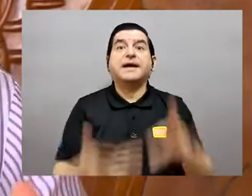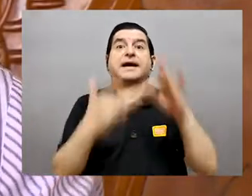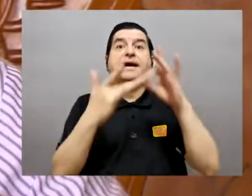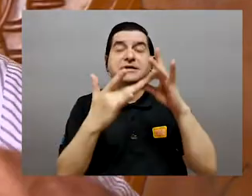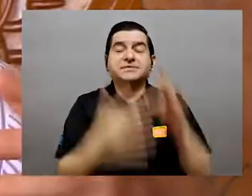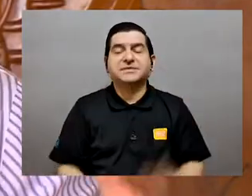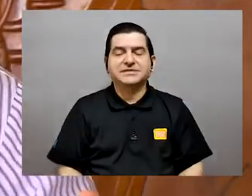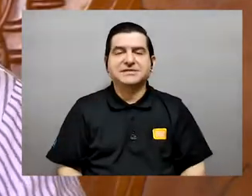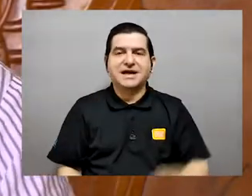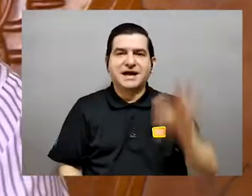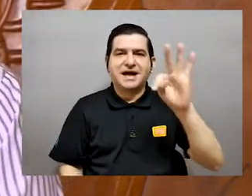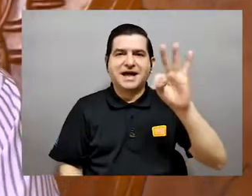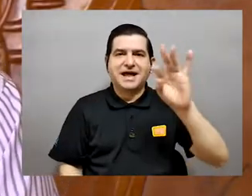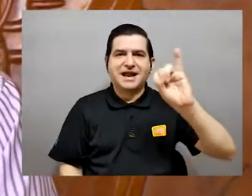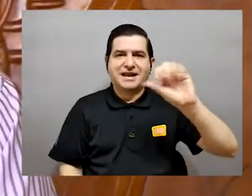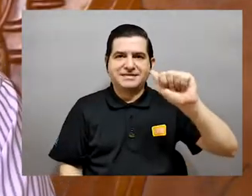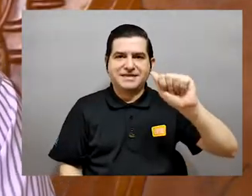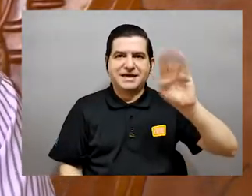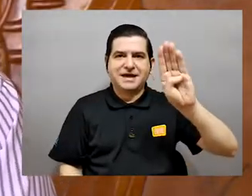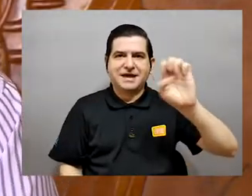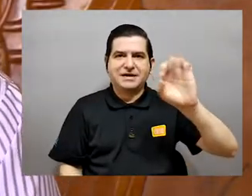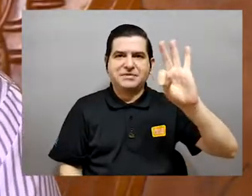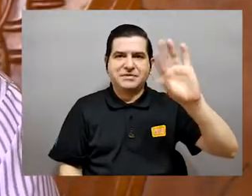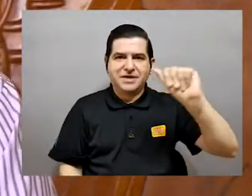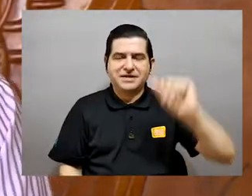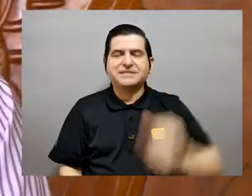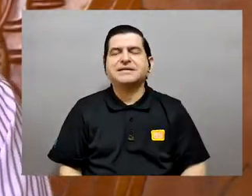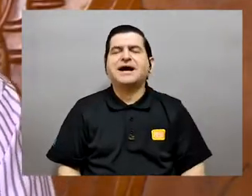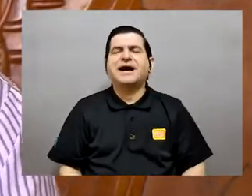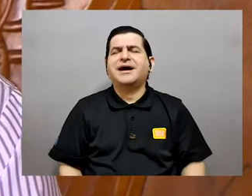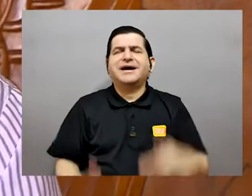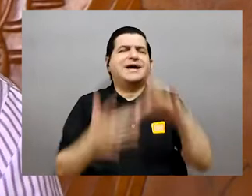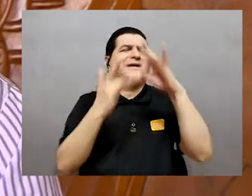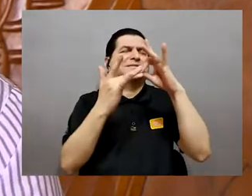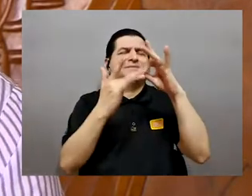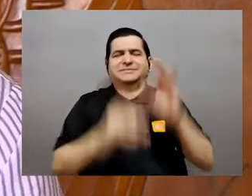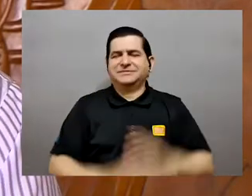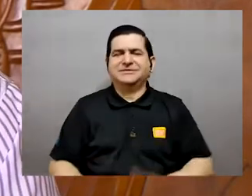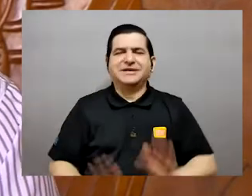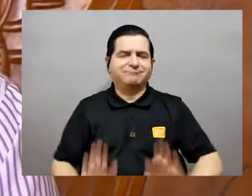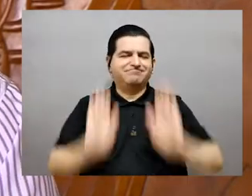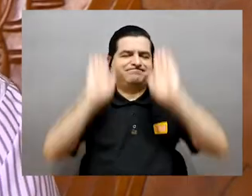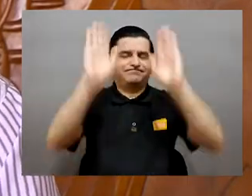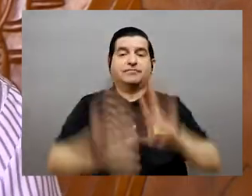mujer en esa parte, ¿verdad? Pero yo lo tomo no solo